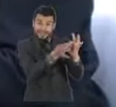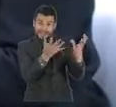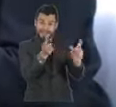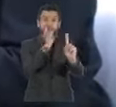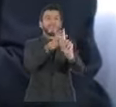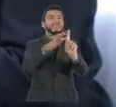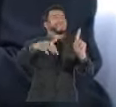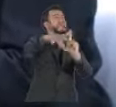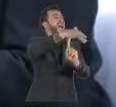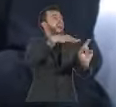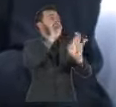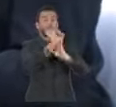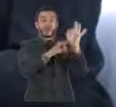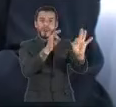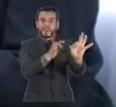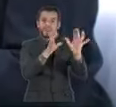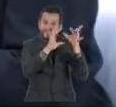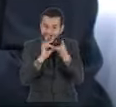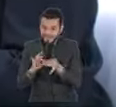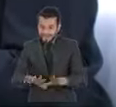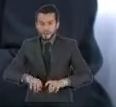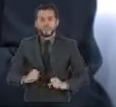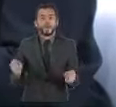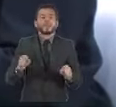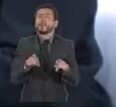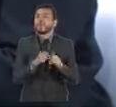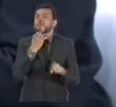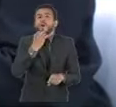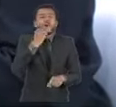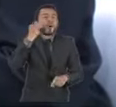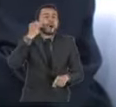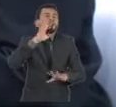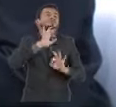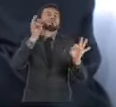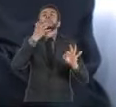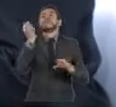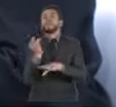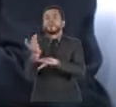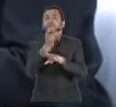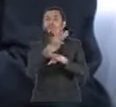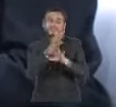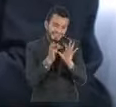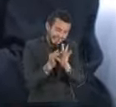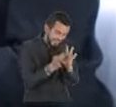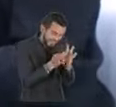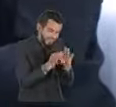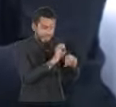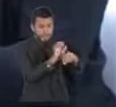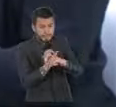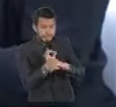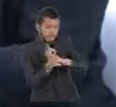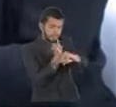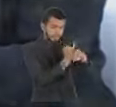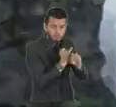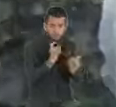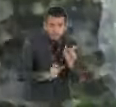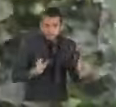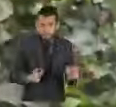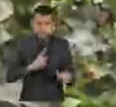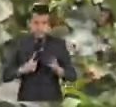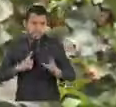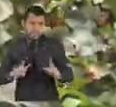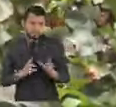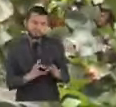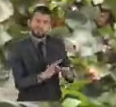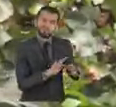Bogotá, el Mejor Hogar, pretende ser un espacio de convergencia y de acción colectiva entre los diferentes actores que agencian